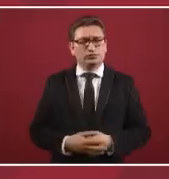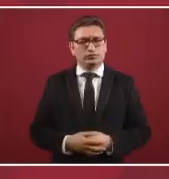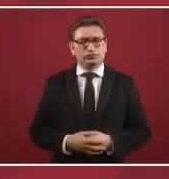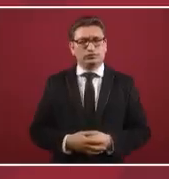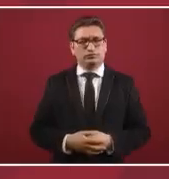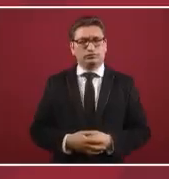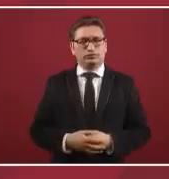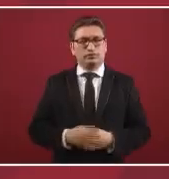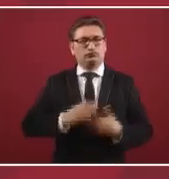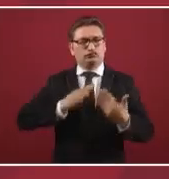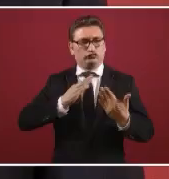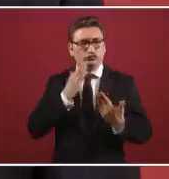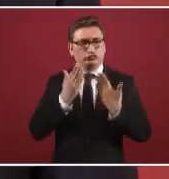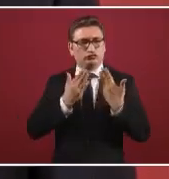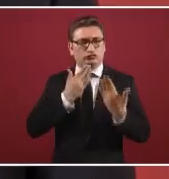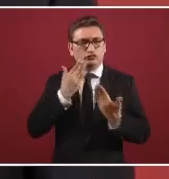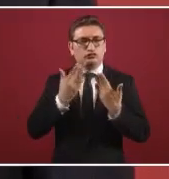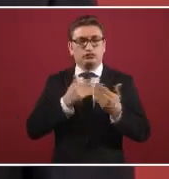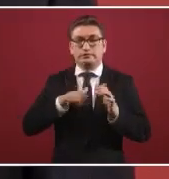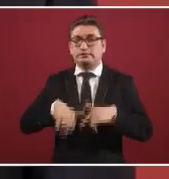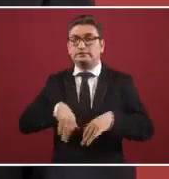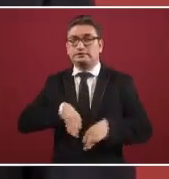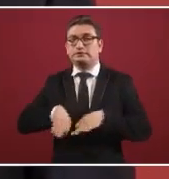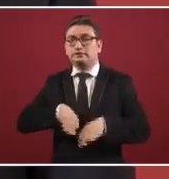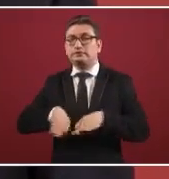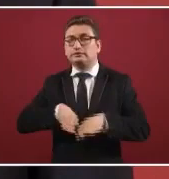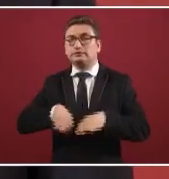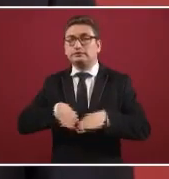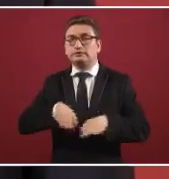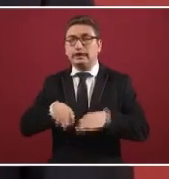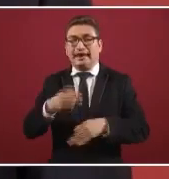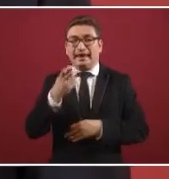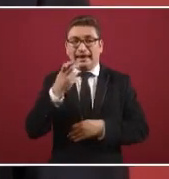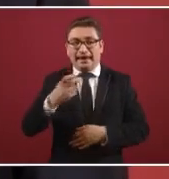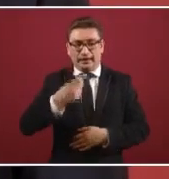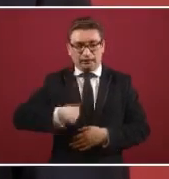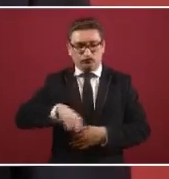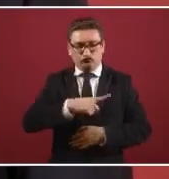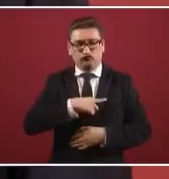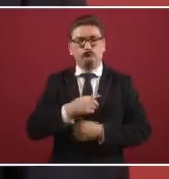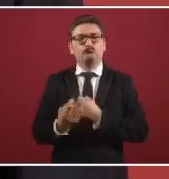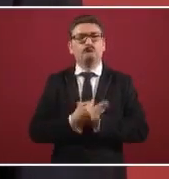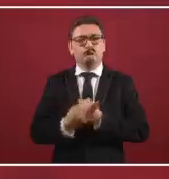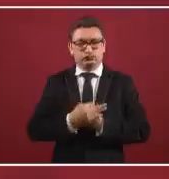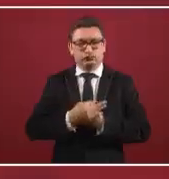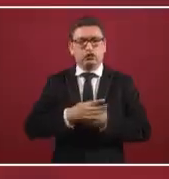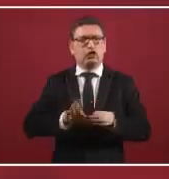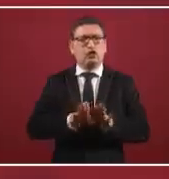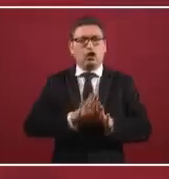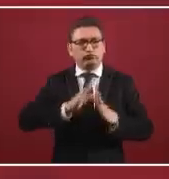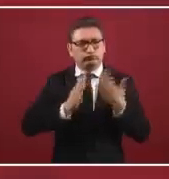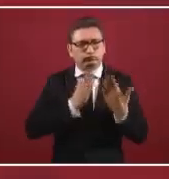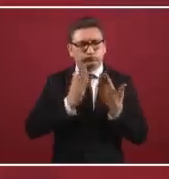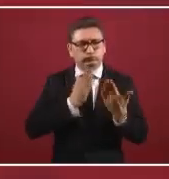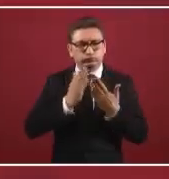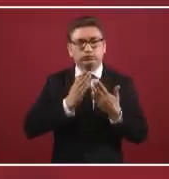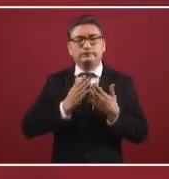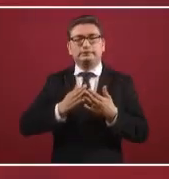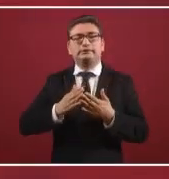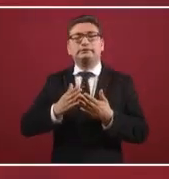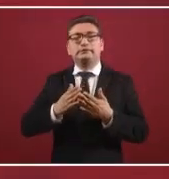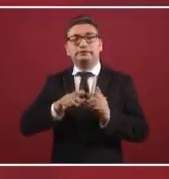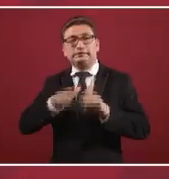Pues con el estudio y con el trabajo. ¿Cómo salimos adelante? Con el estudio y con el trabajo. Muchos